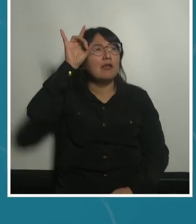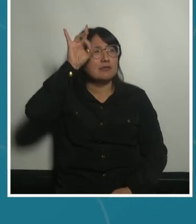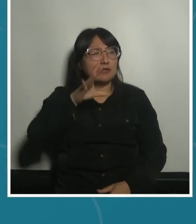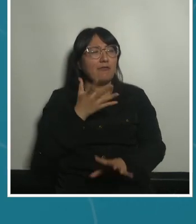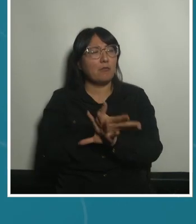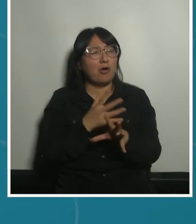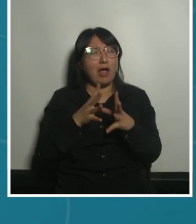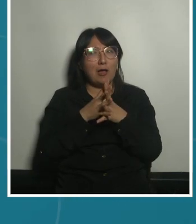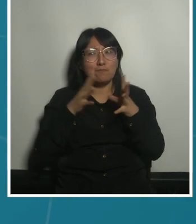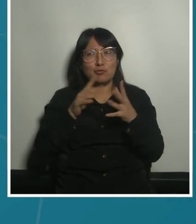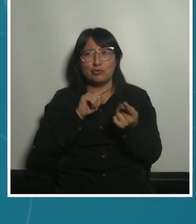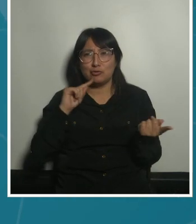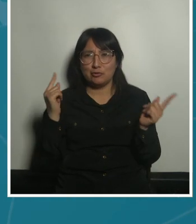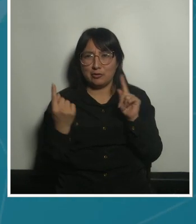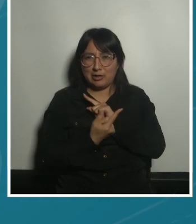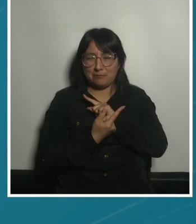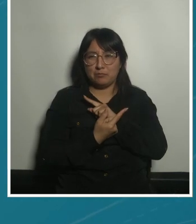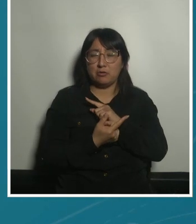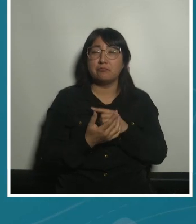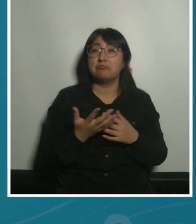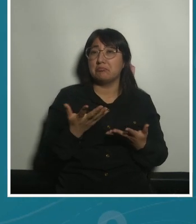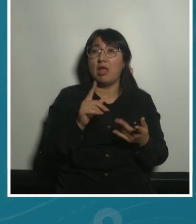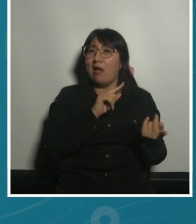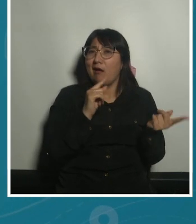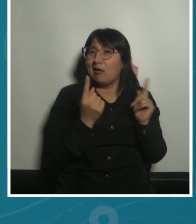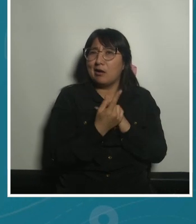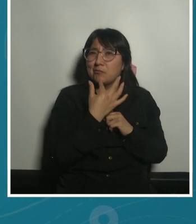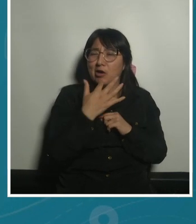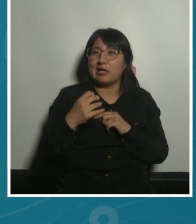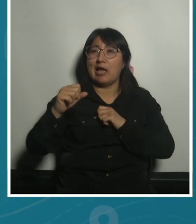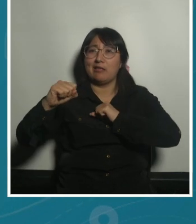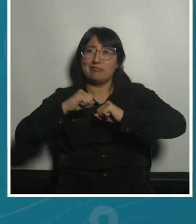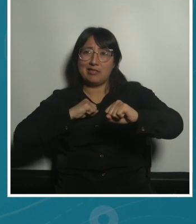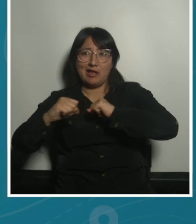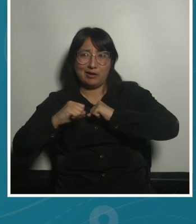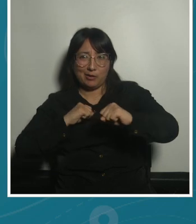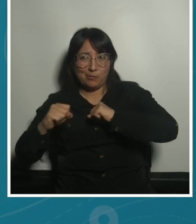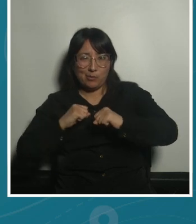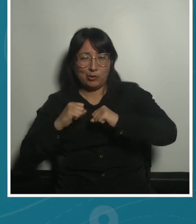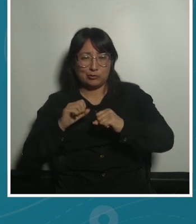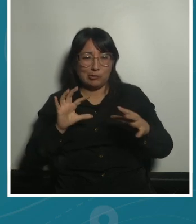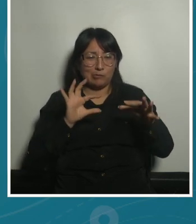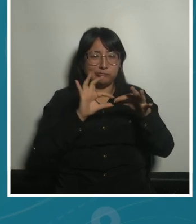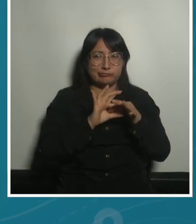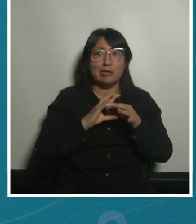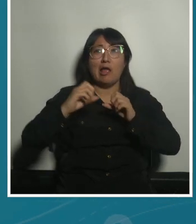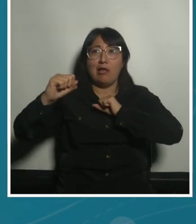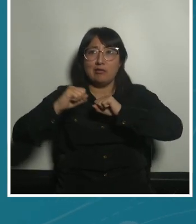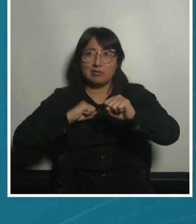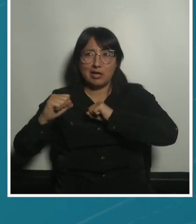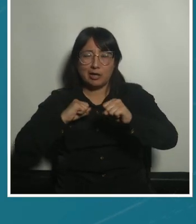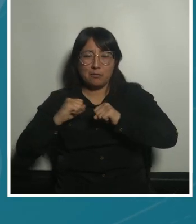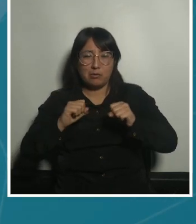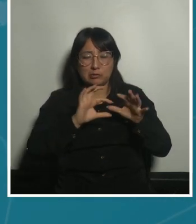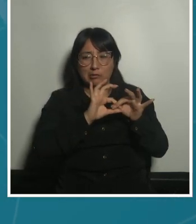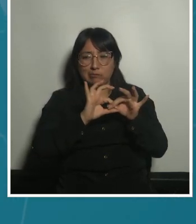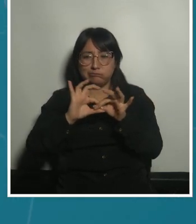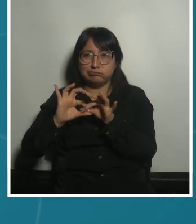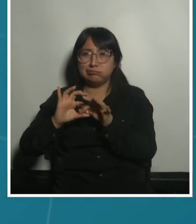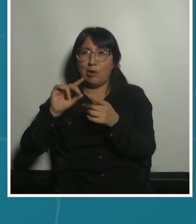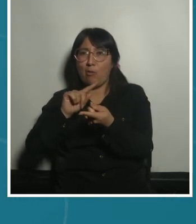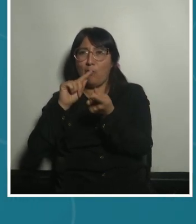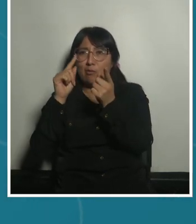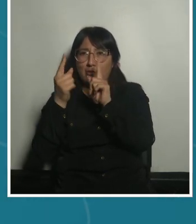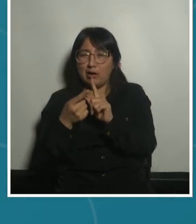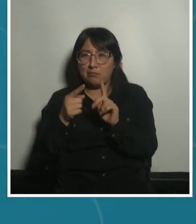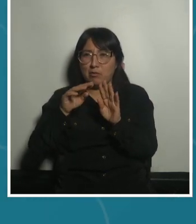cambio. Tenemos factores de cambio entonces asociados a los terremotos de subducción, que a través de cada terremoto va generando un cambio vertical.